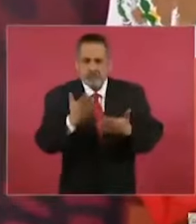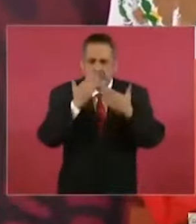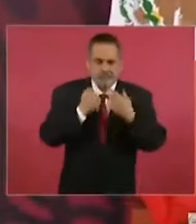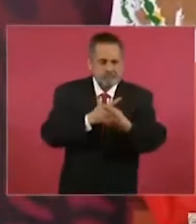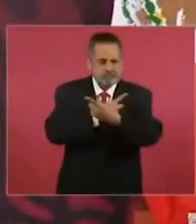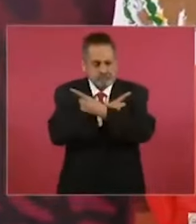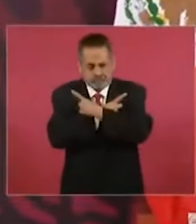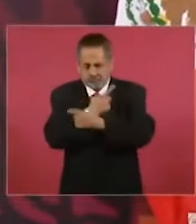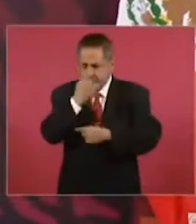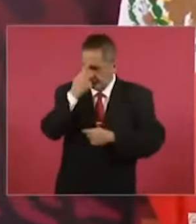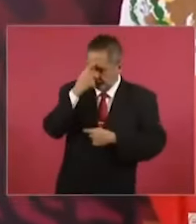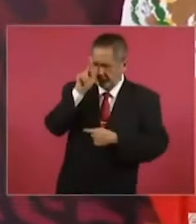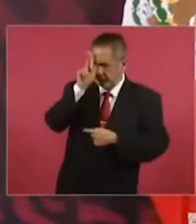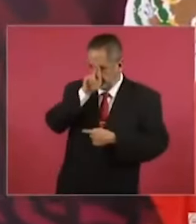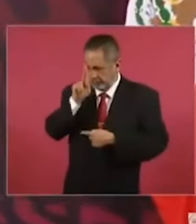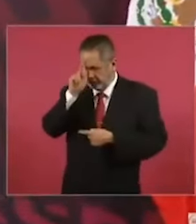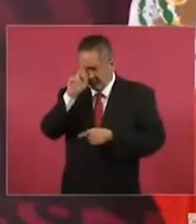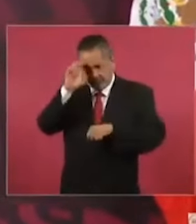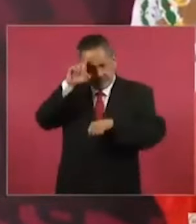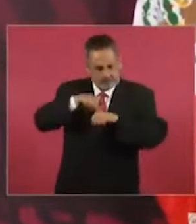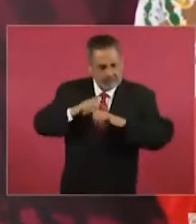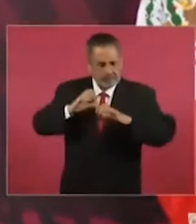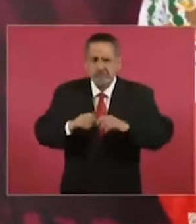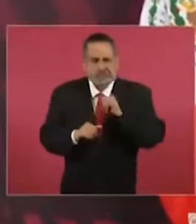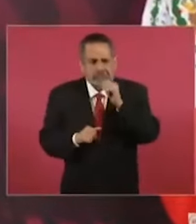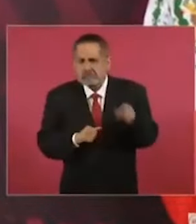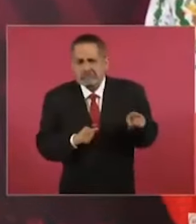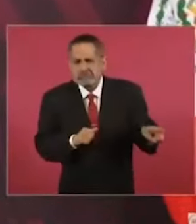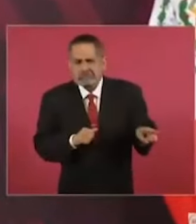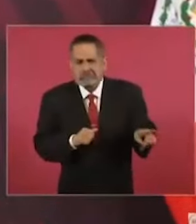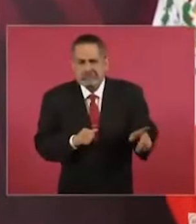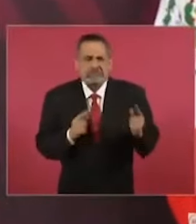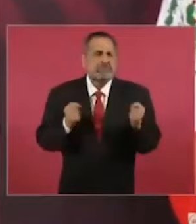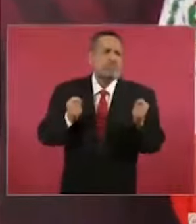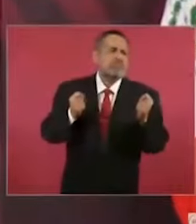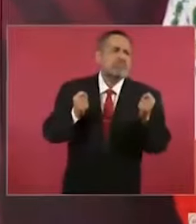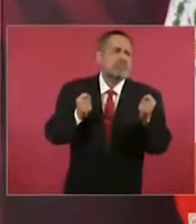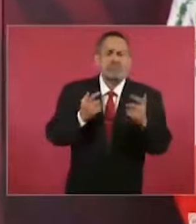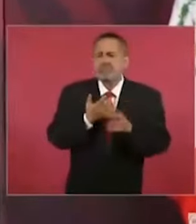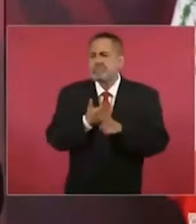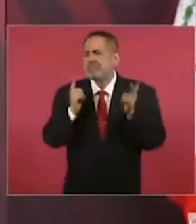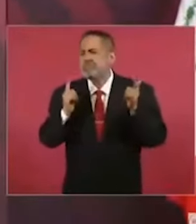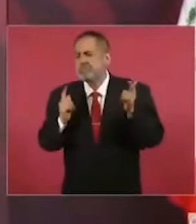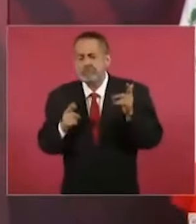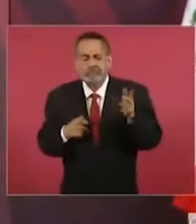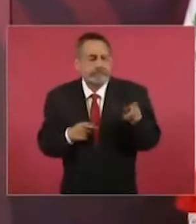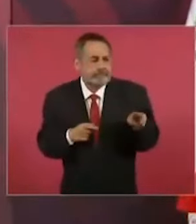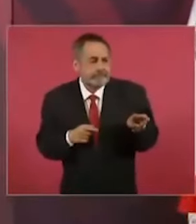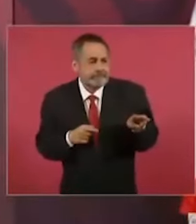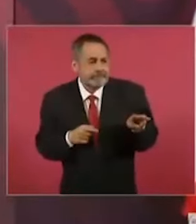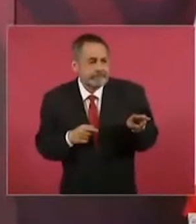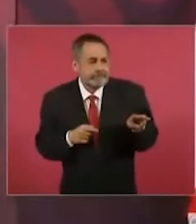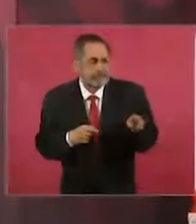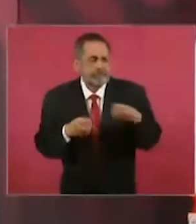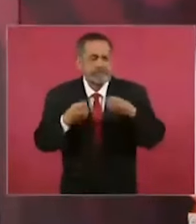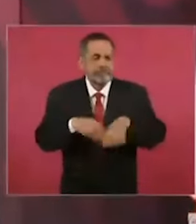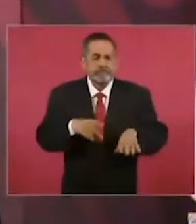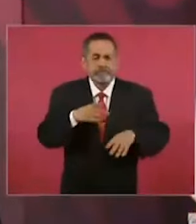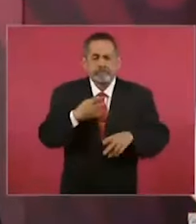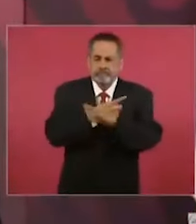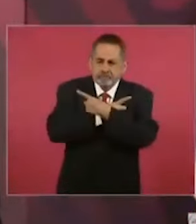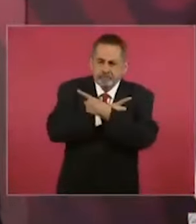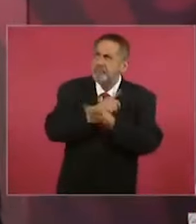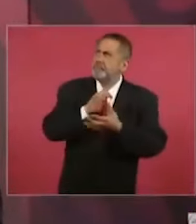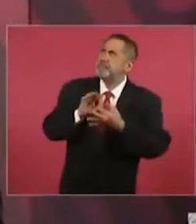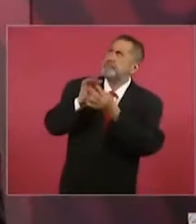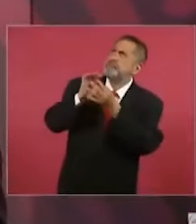de retrasos pero 12 minutos bastante bien y quiero comentarte que hace poquito me enteré de un caso de una persona que se fue a Cancún